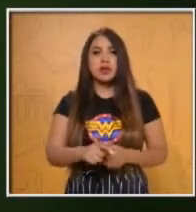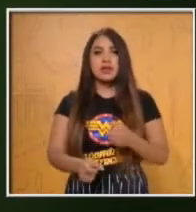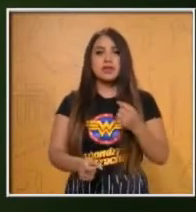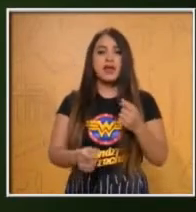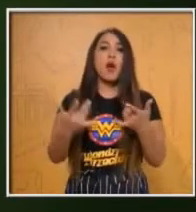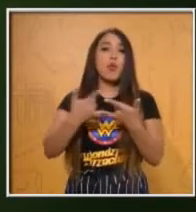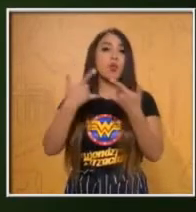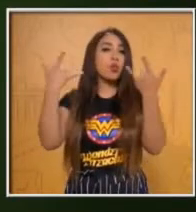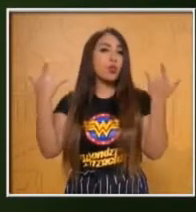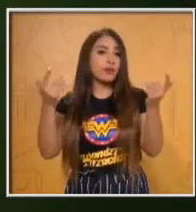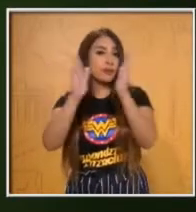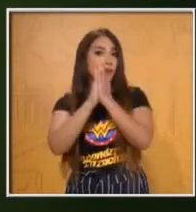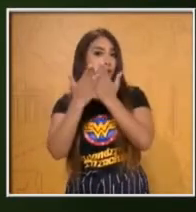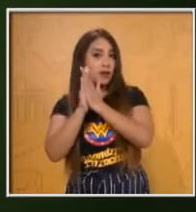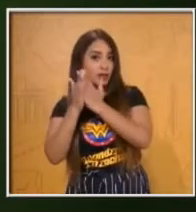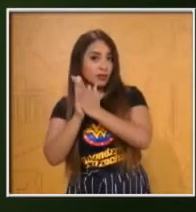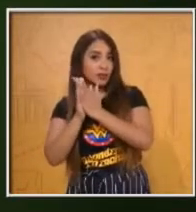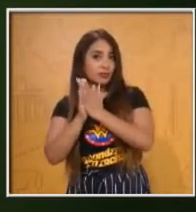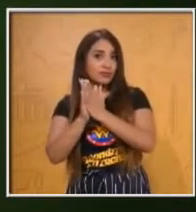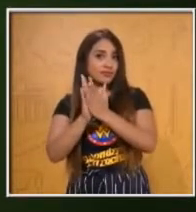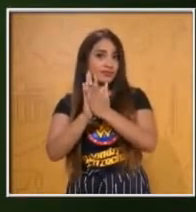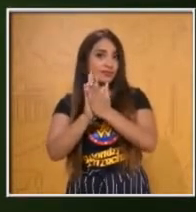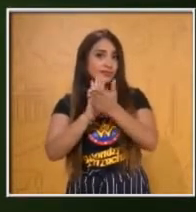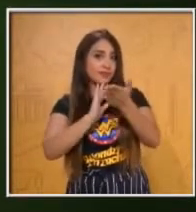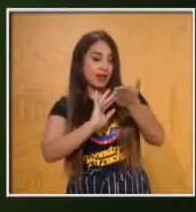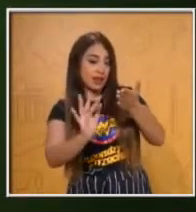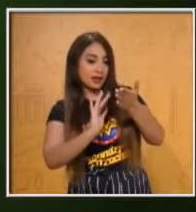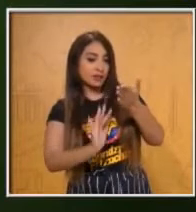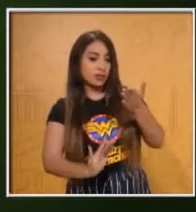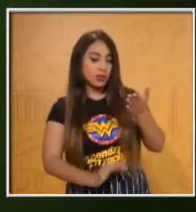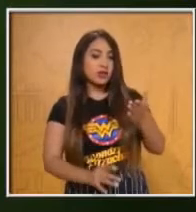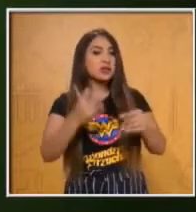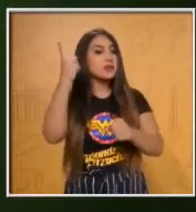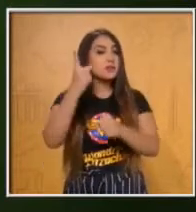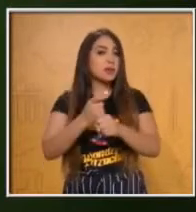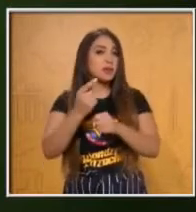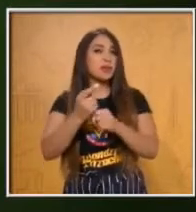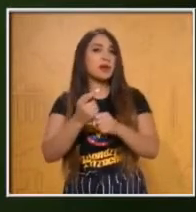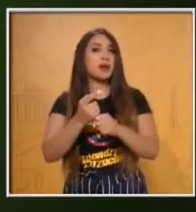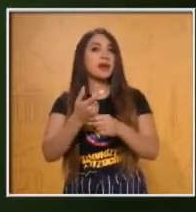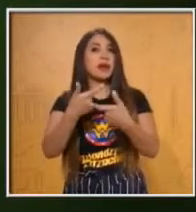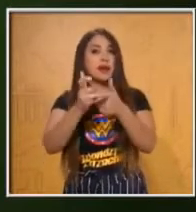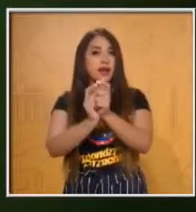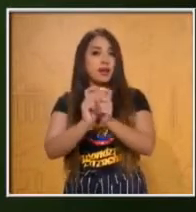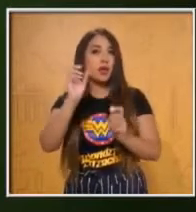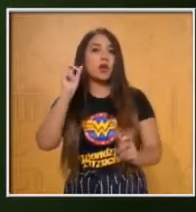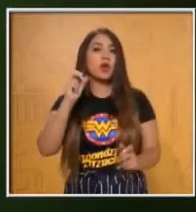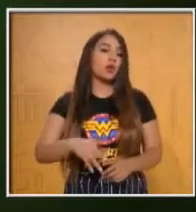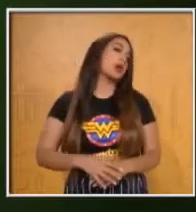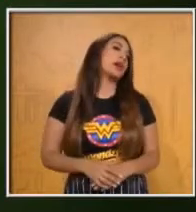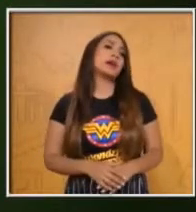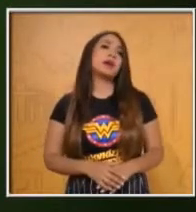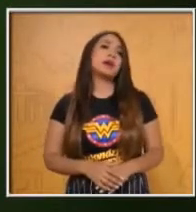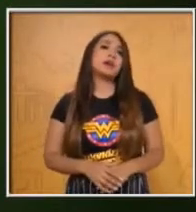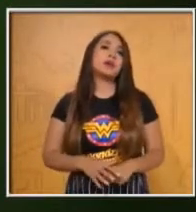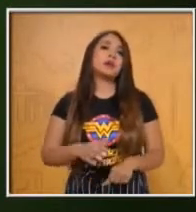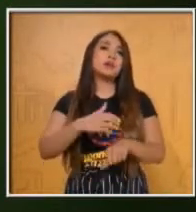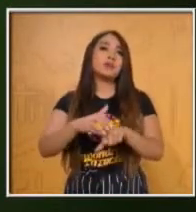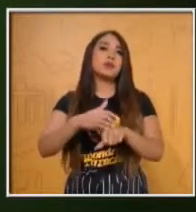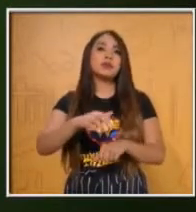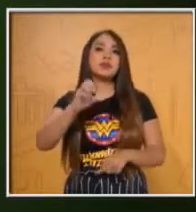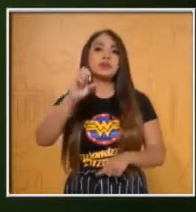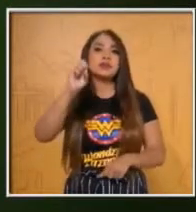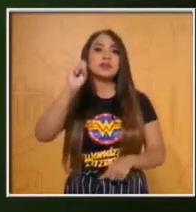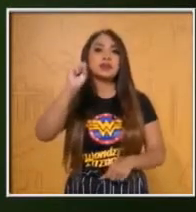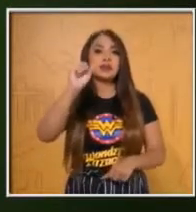es un cuento del libro de lecturas, primer grado, lengua materna, lectura, recuerda, páginas 66,